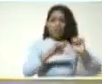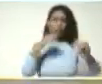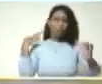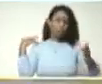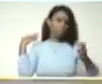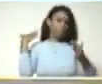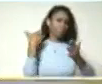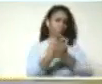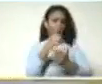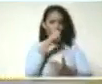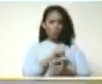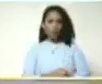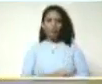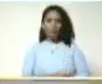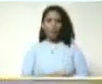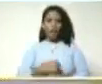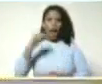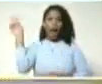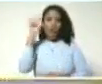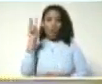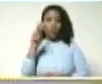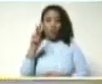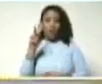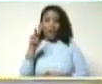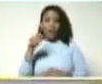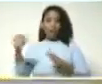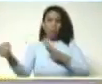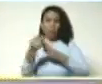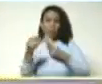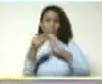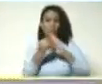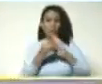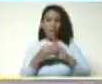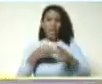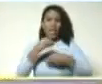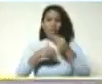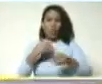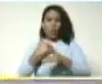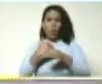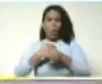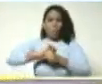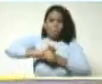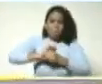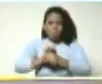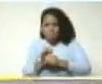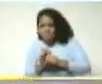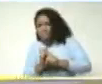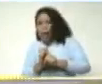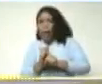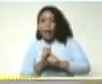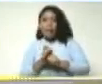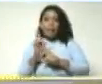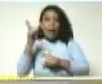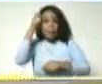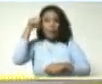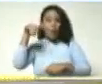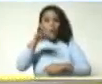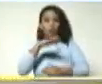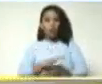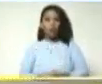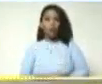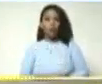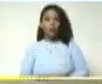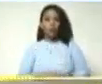ahora Venezuela se le exprimió se le atacó se le sancionó y parte de la población